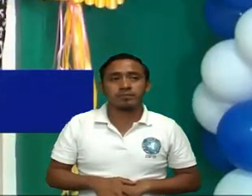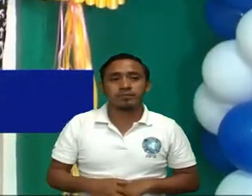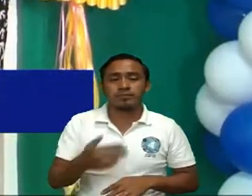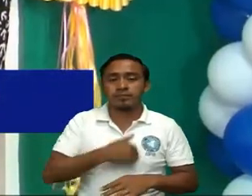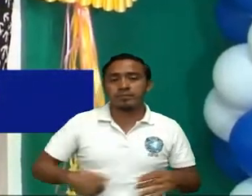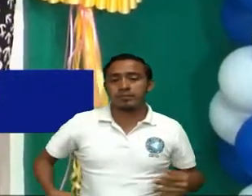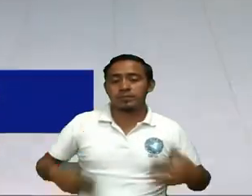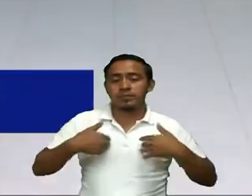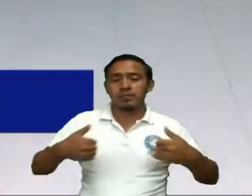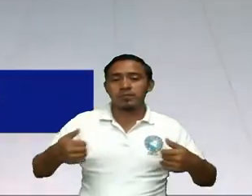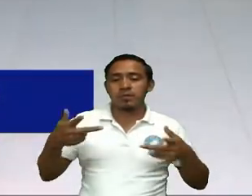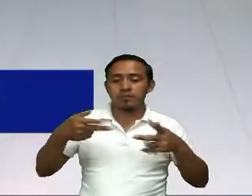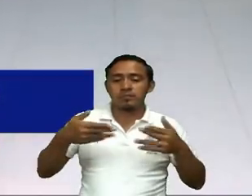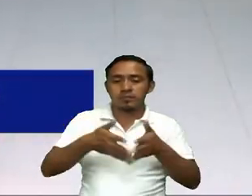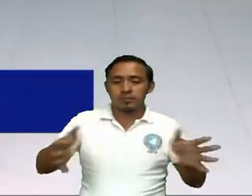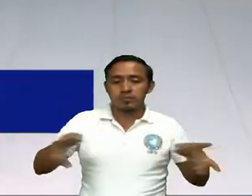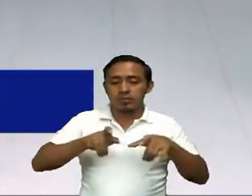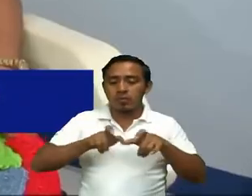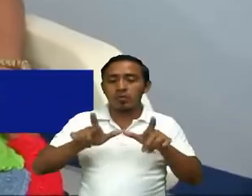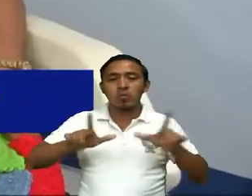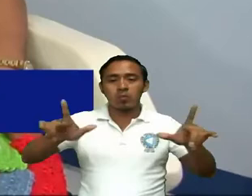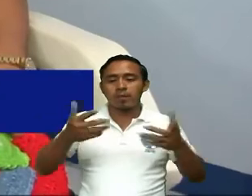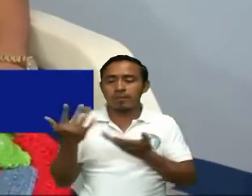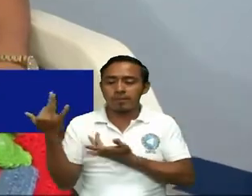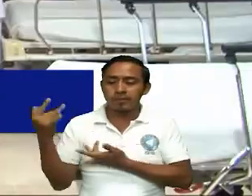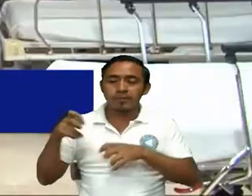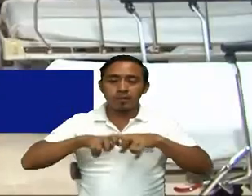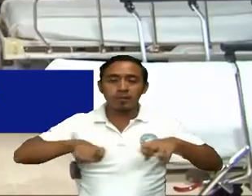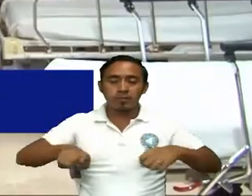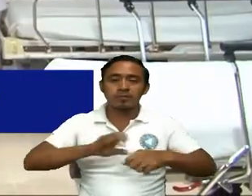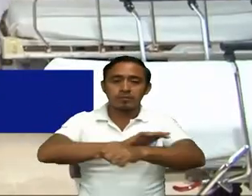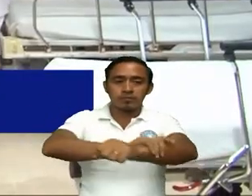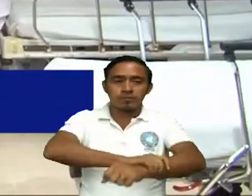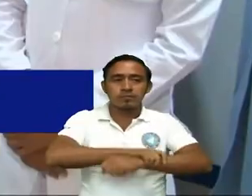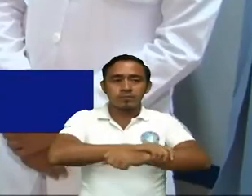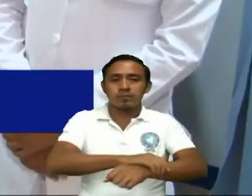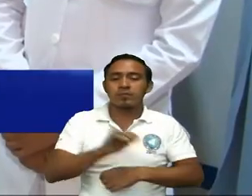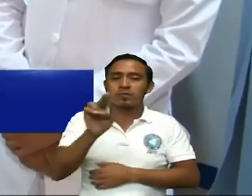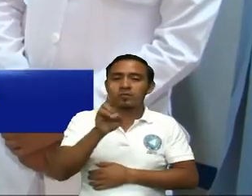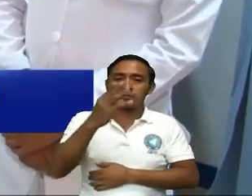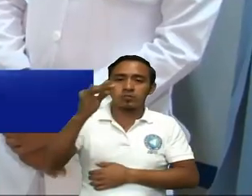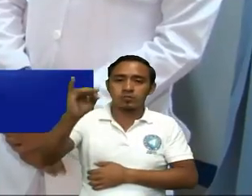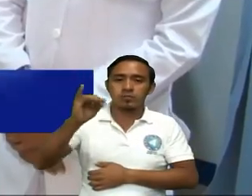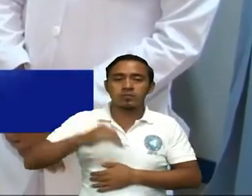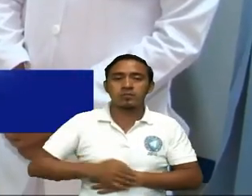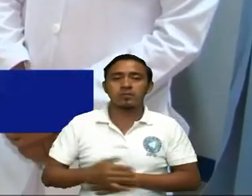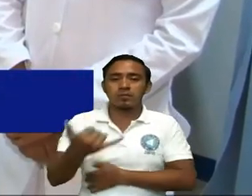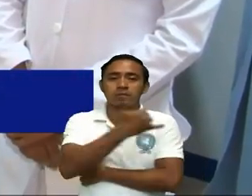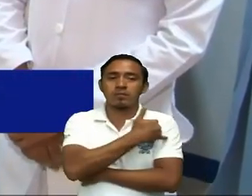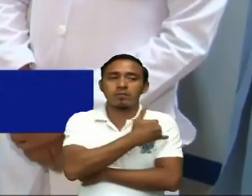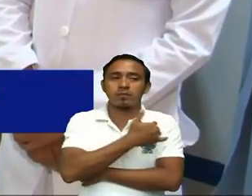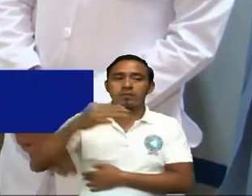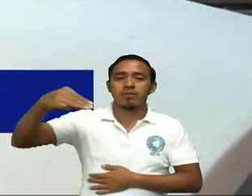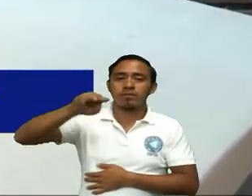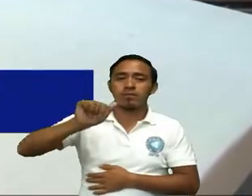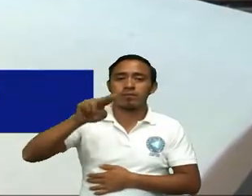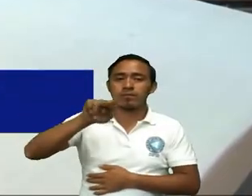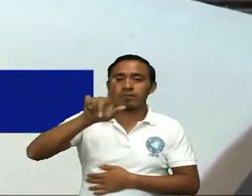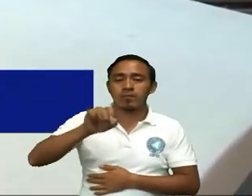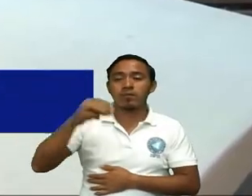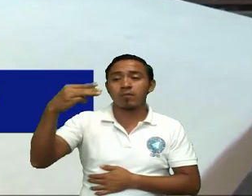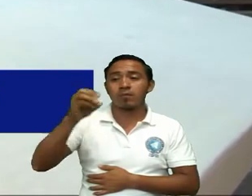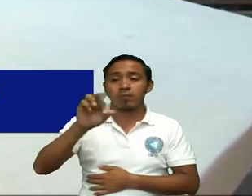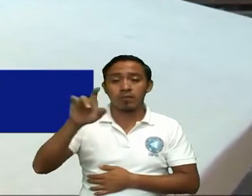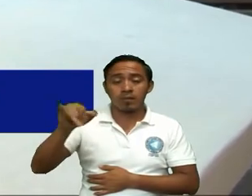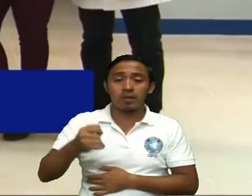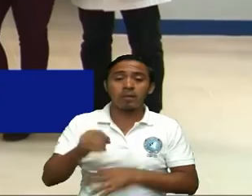Minsa inaugura área de espera para familiares y rehabilitación de unidad de cuidados intensivos en el Hospital Manolo Morales,